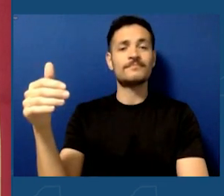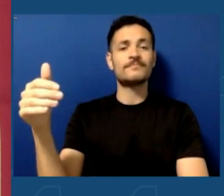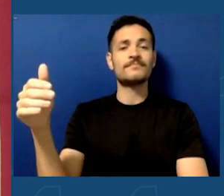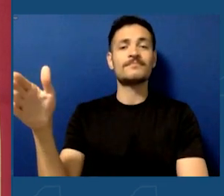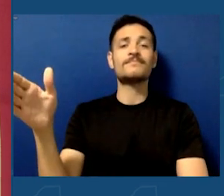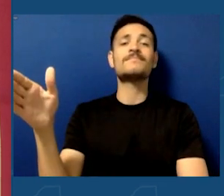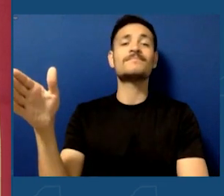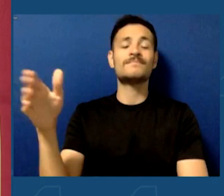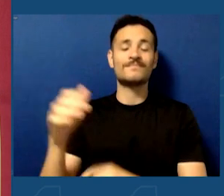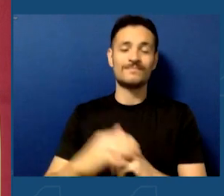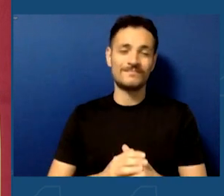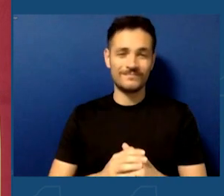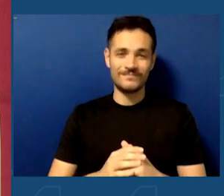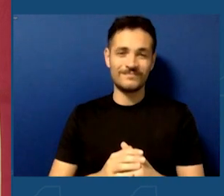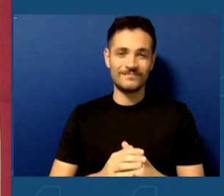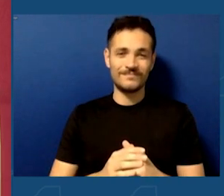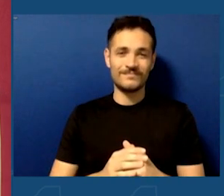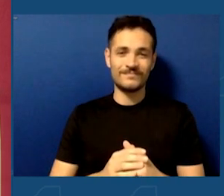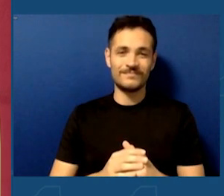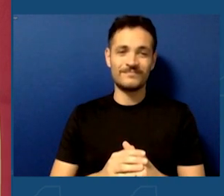wave? O'er the